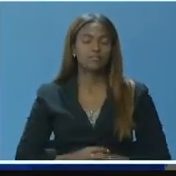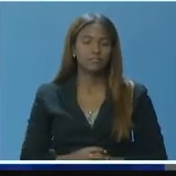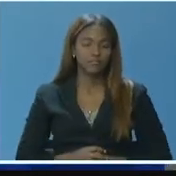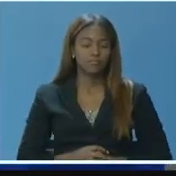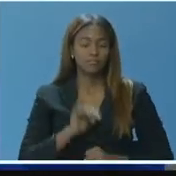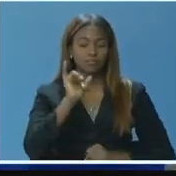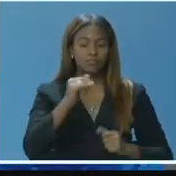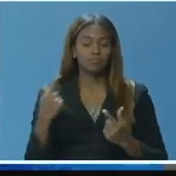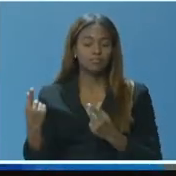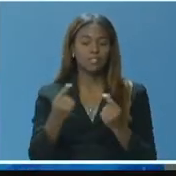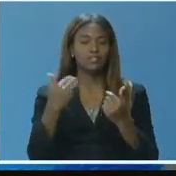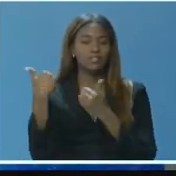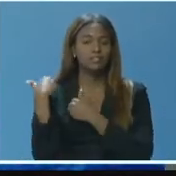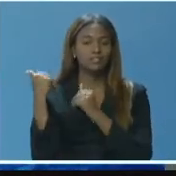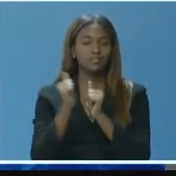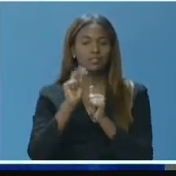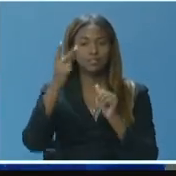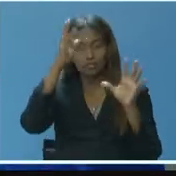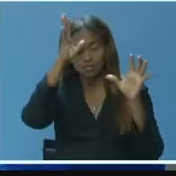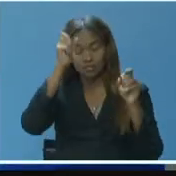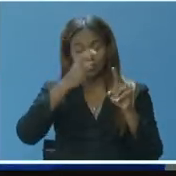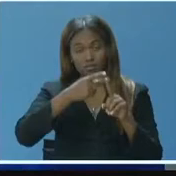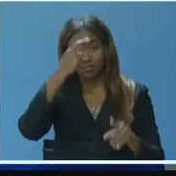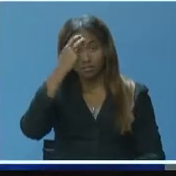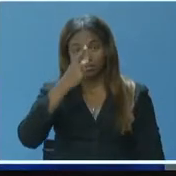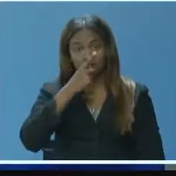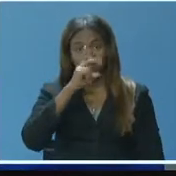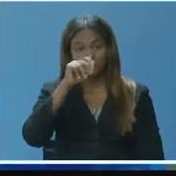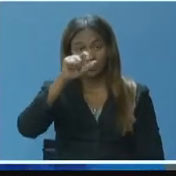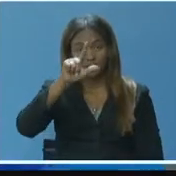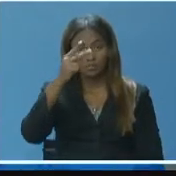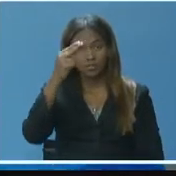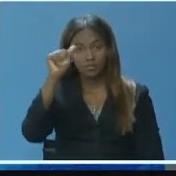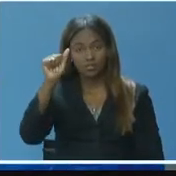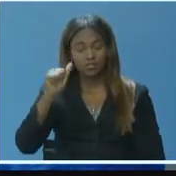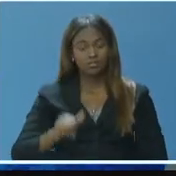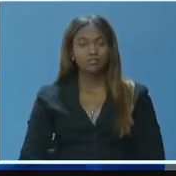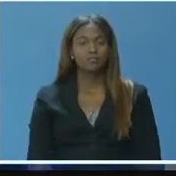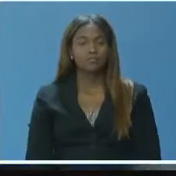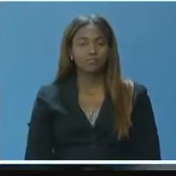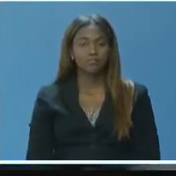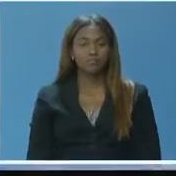La actividad fue encabezada por la vicepresidenta de la República, Raquel Peña.